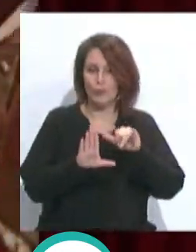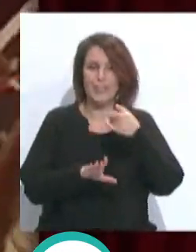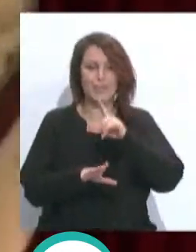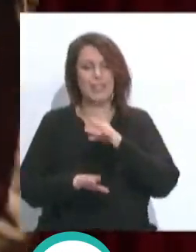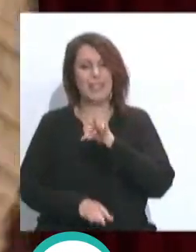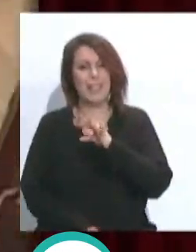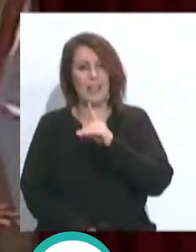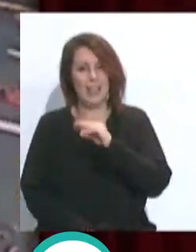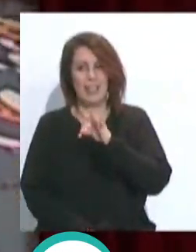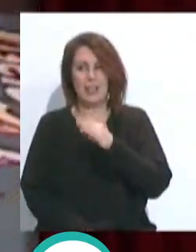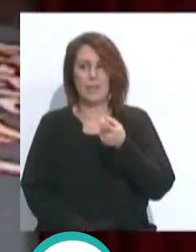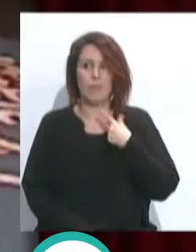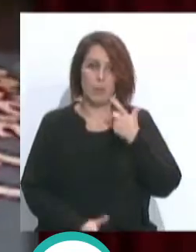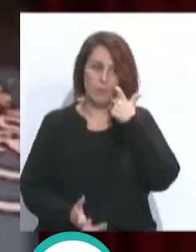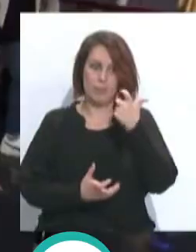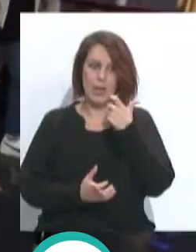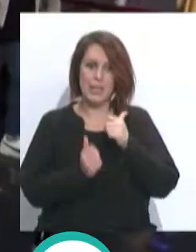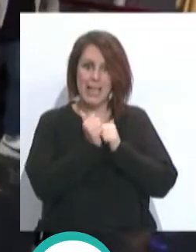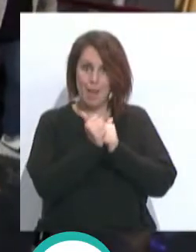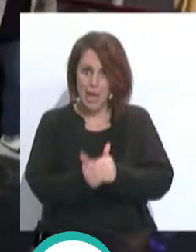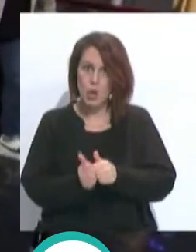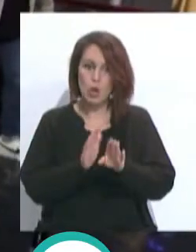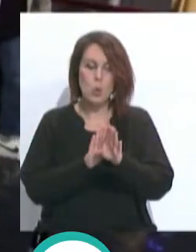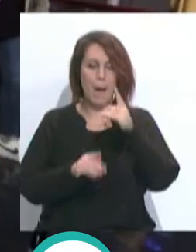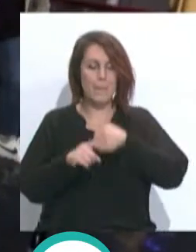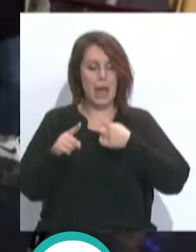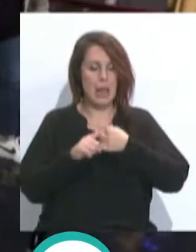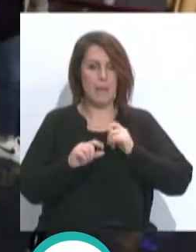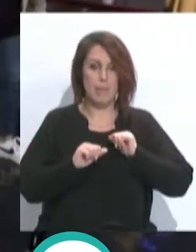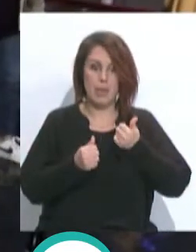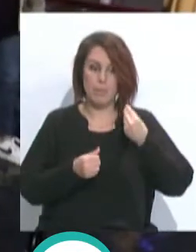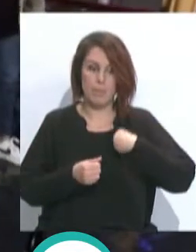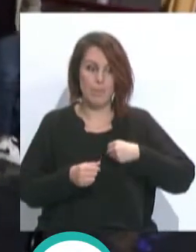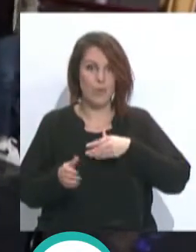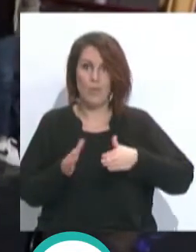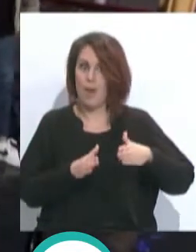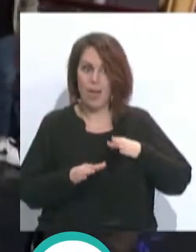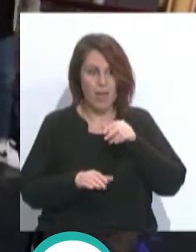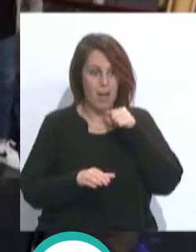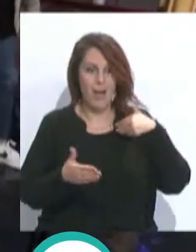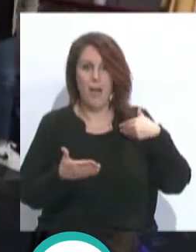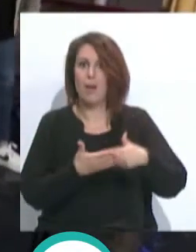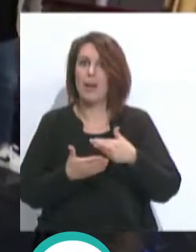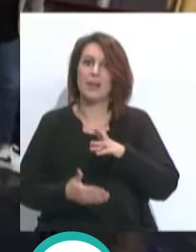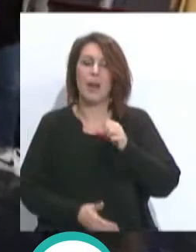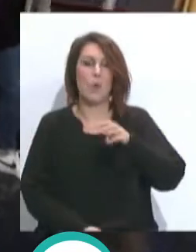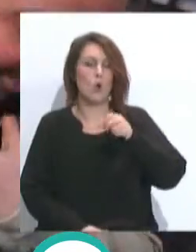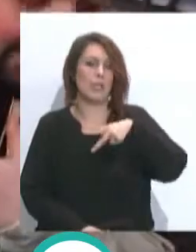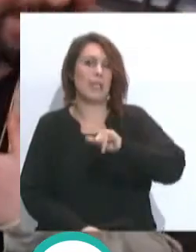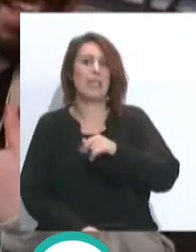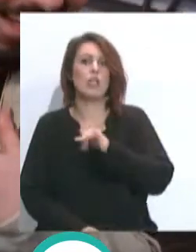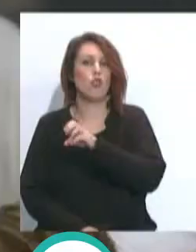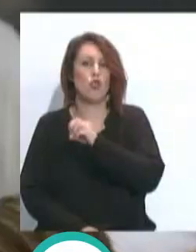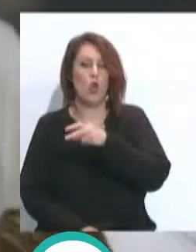por TDT. Un destacado seguimiento que mantiene la media desde el inicio de esta temporada. Ramoni, Jonathan Ginel o